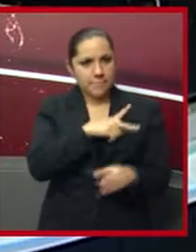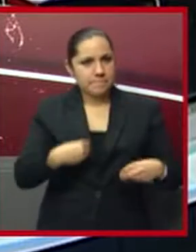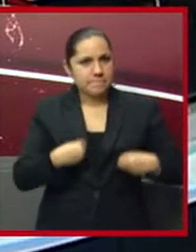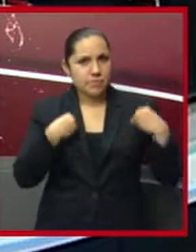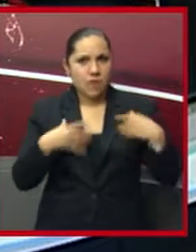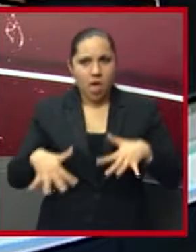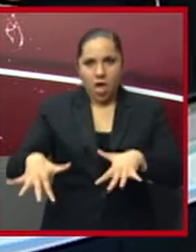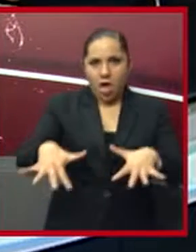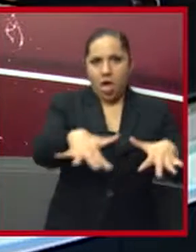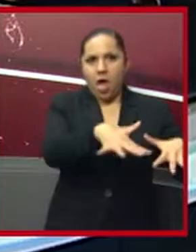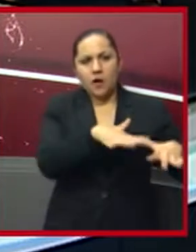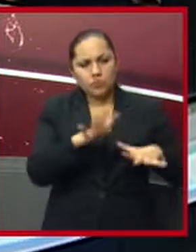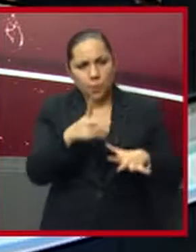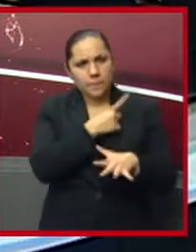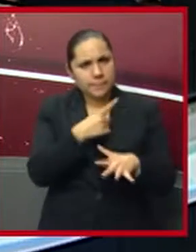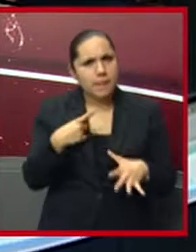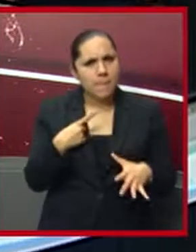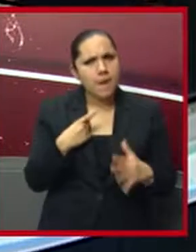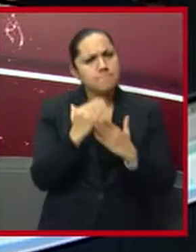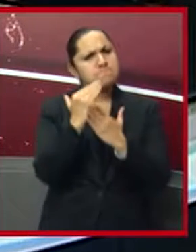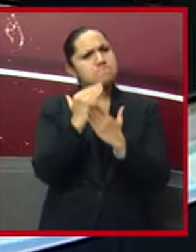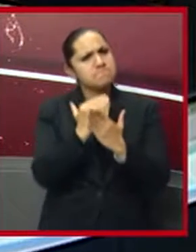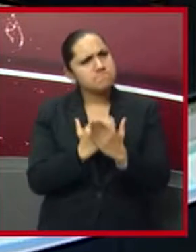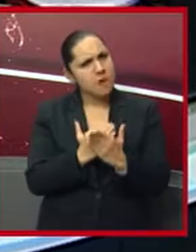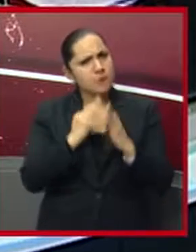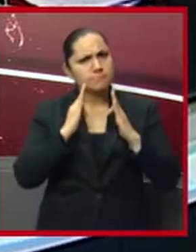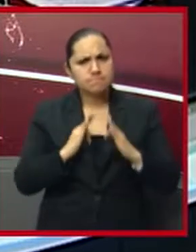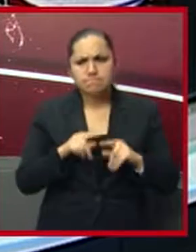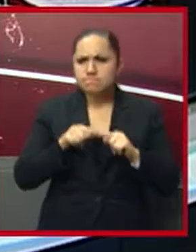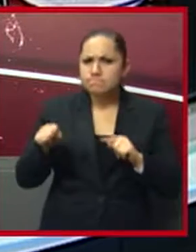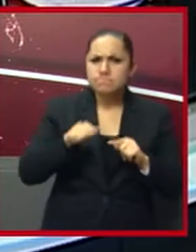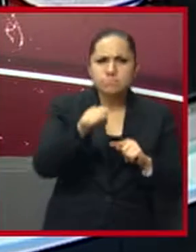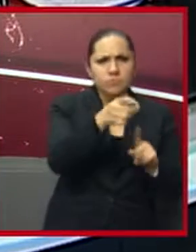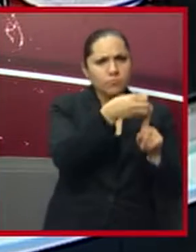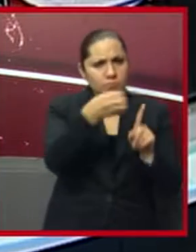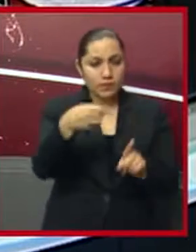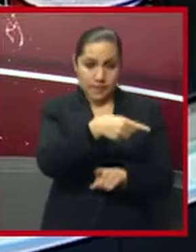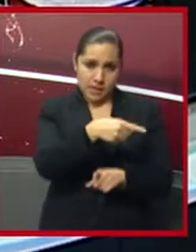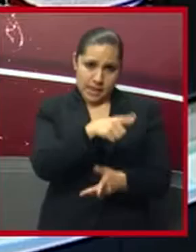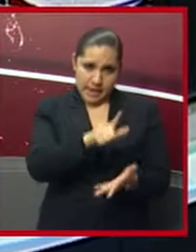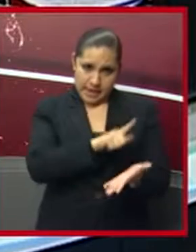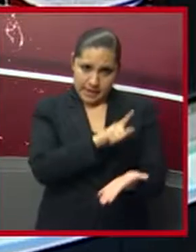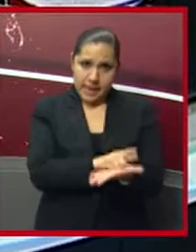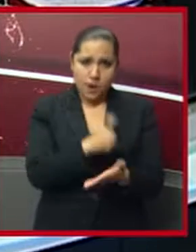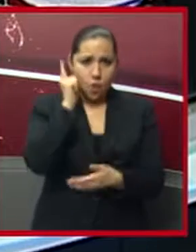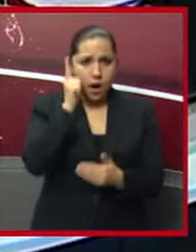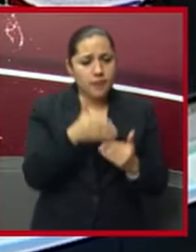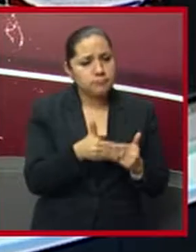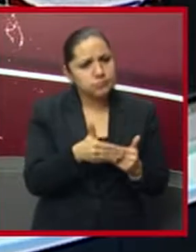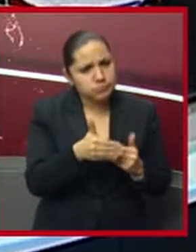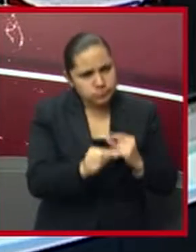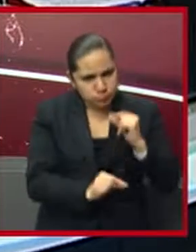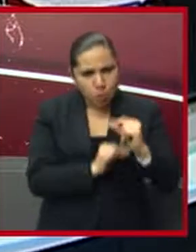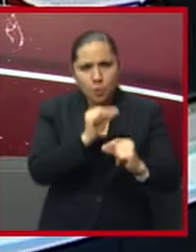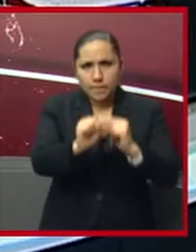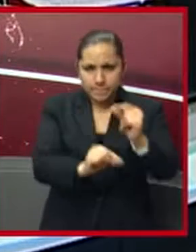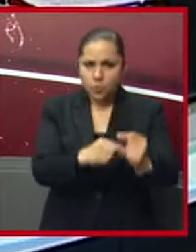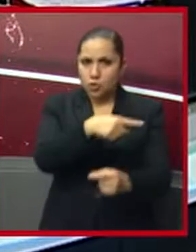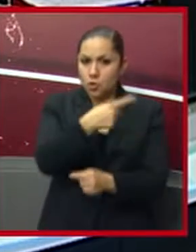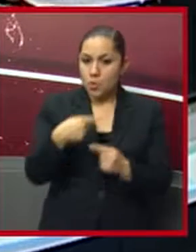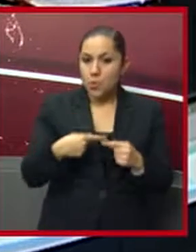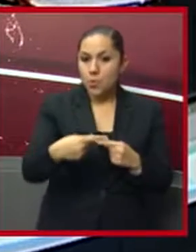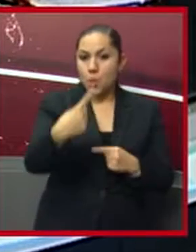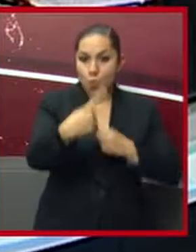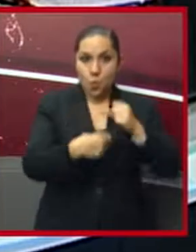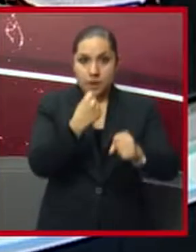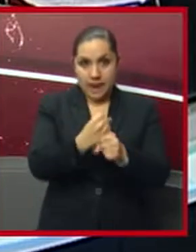y con muchas otras virtudes. Esta Ley General de Asentamientos Humanos se va a ir permeando. Se estableció un plazo de 1 año para que todos los estados se adecúen